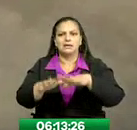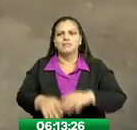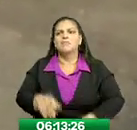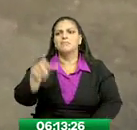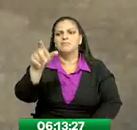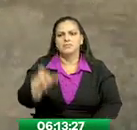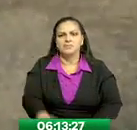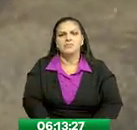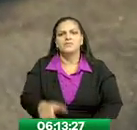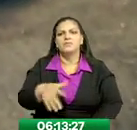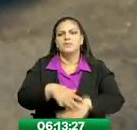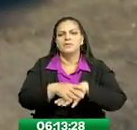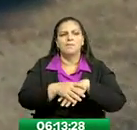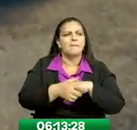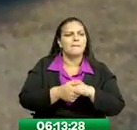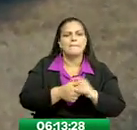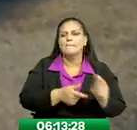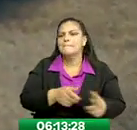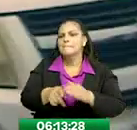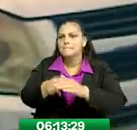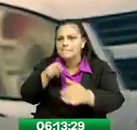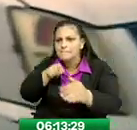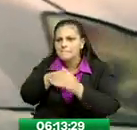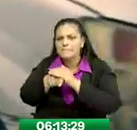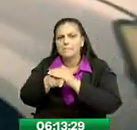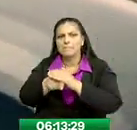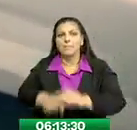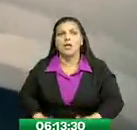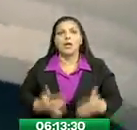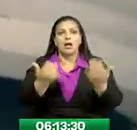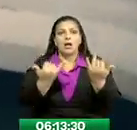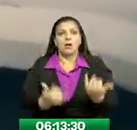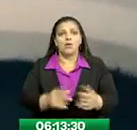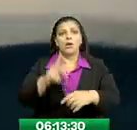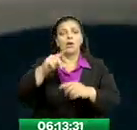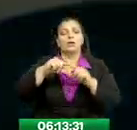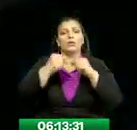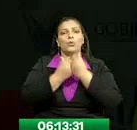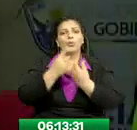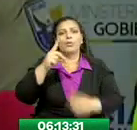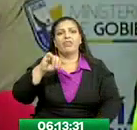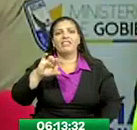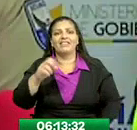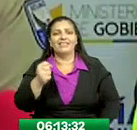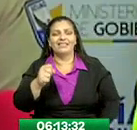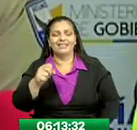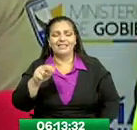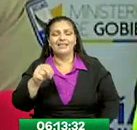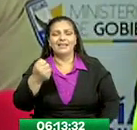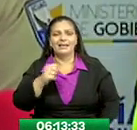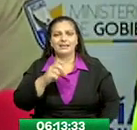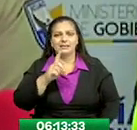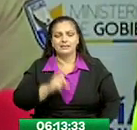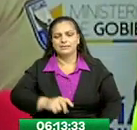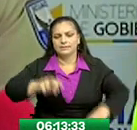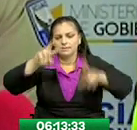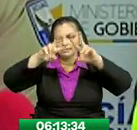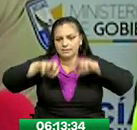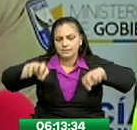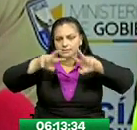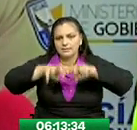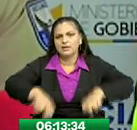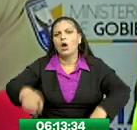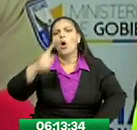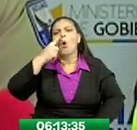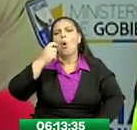encontraba desarrollando operaciones de inteligencia con la finalidad de detener a alias Yoyo, sobre quien existía una orden